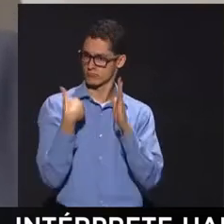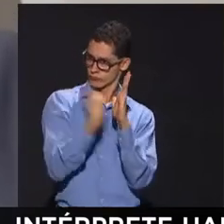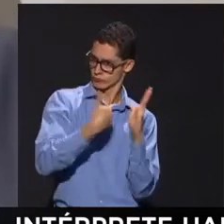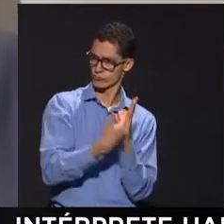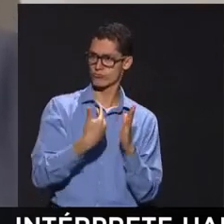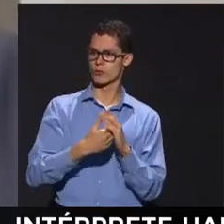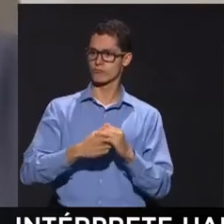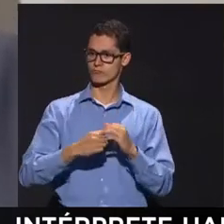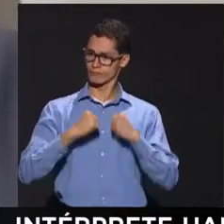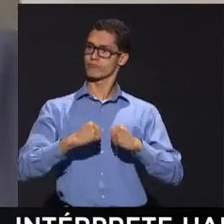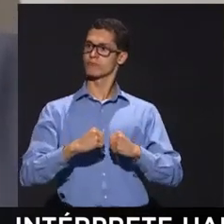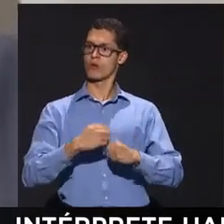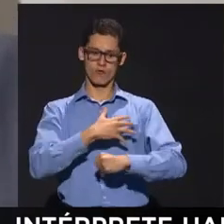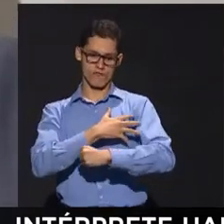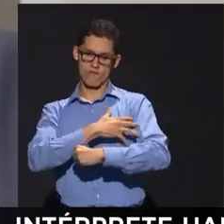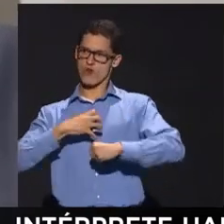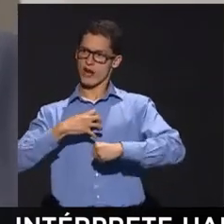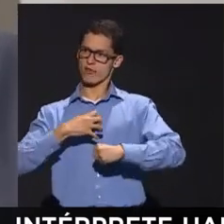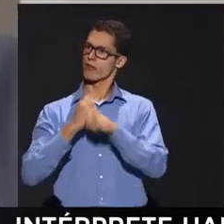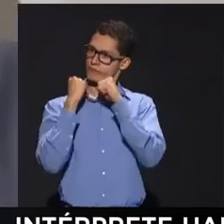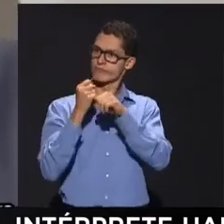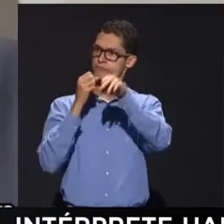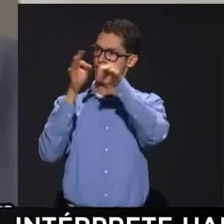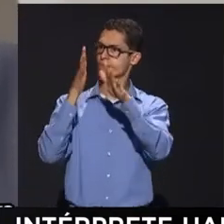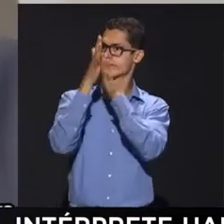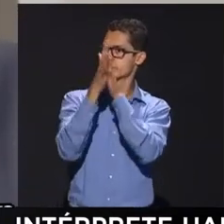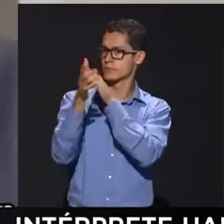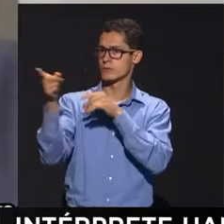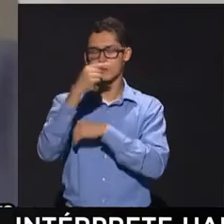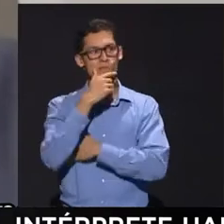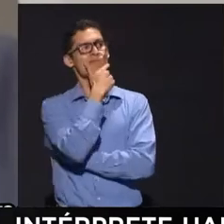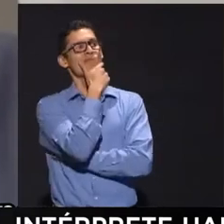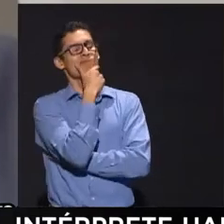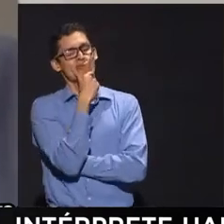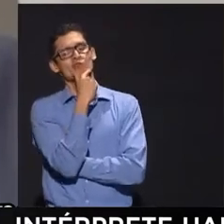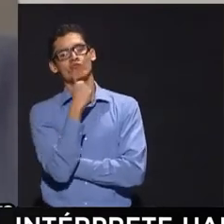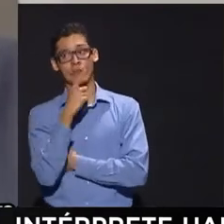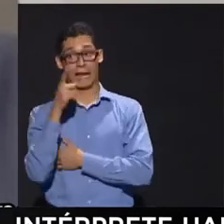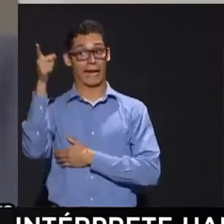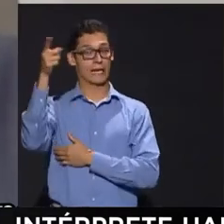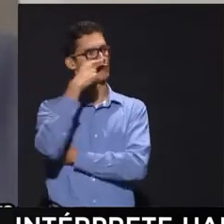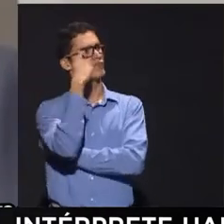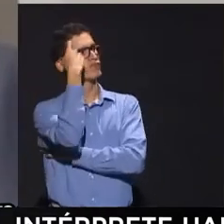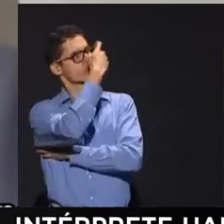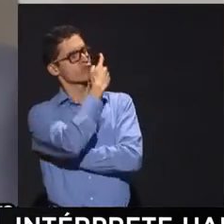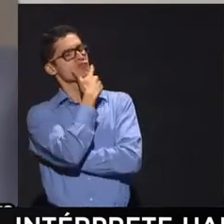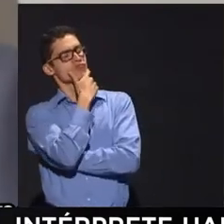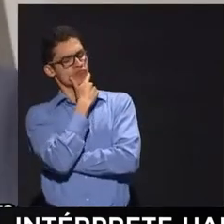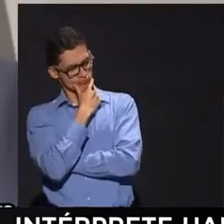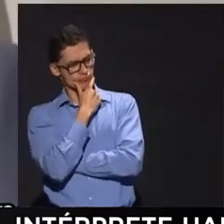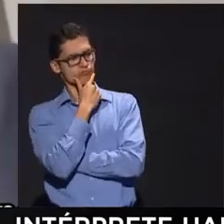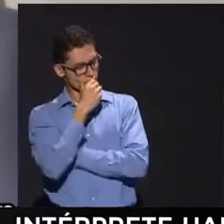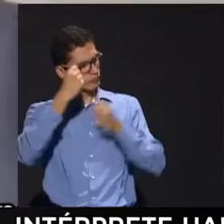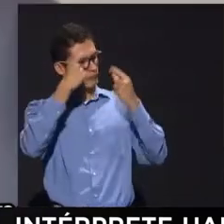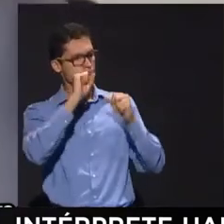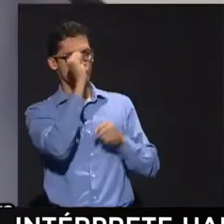sólidos y permitan que las ideas se propaguen hacia la persona con la cual nosotros queremos conversar o queremos